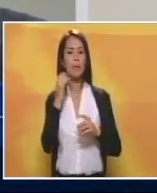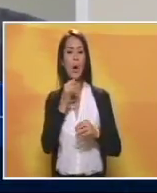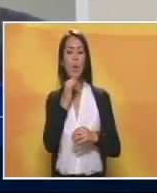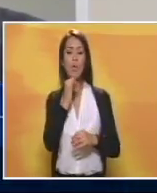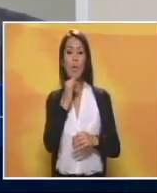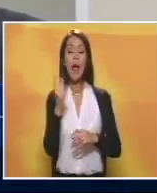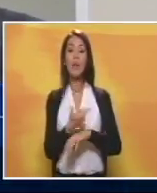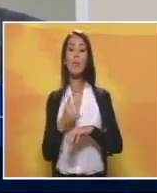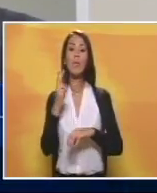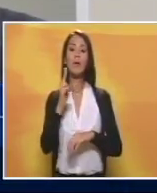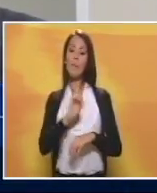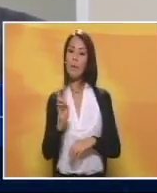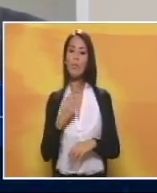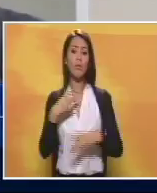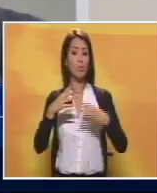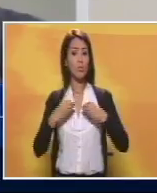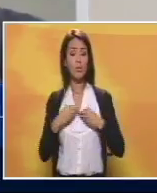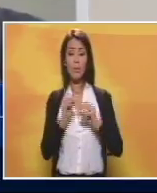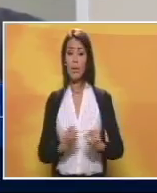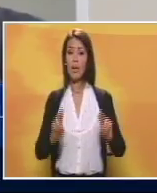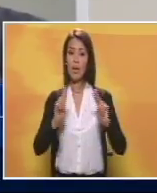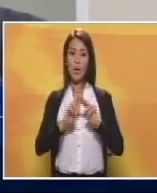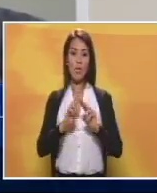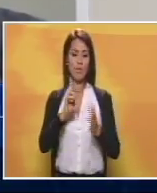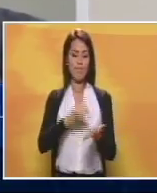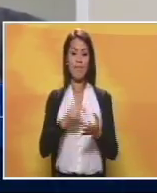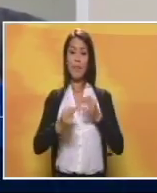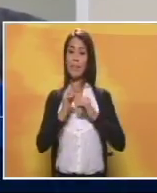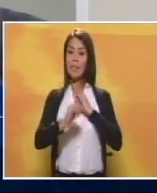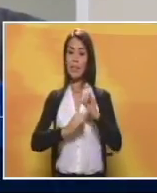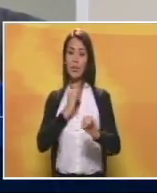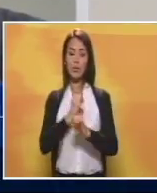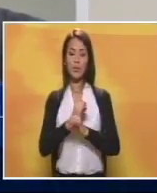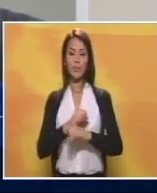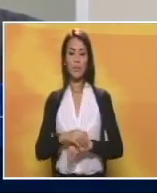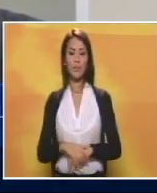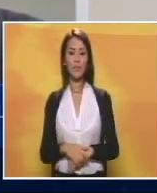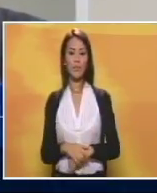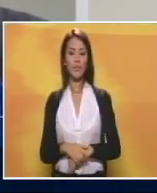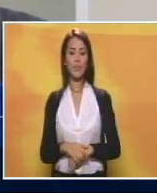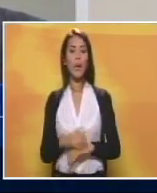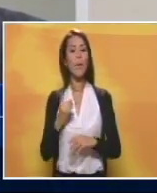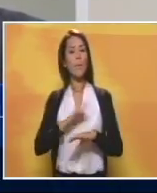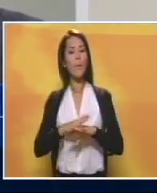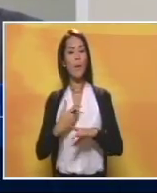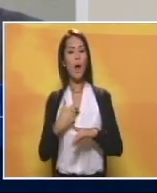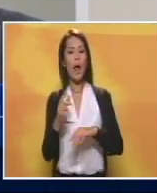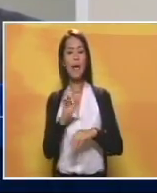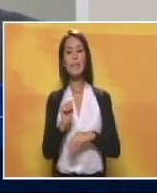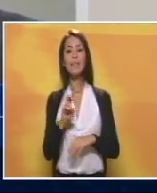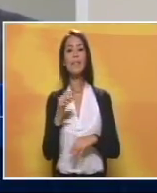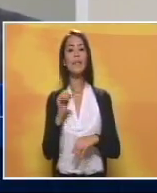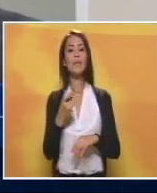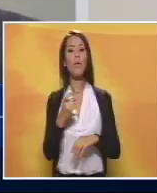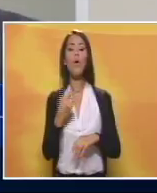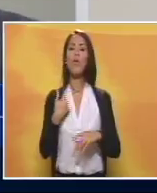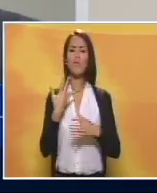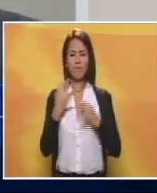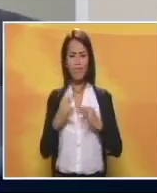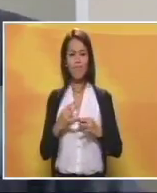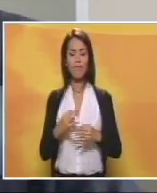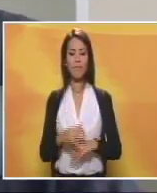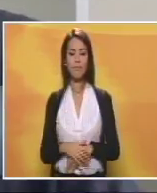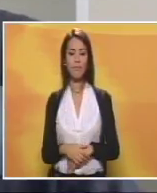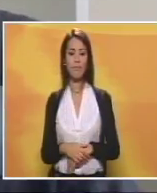de Venezuela no acepta que la ONU pase a la Corte Internacional de La Haya el diferendo limítrofe por el Esequibo. Considera inaceptable